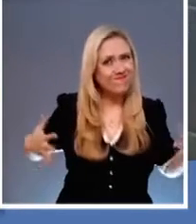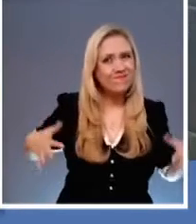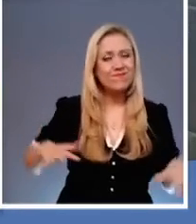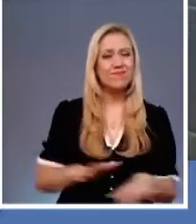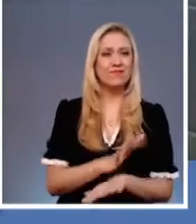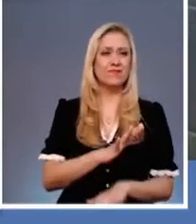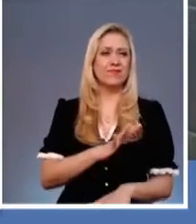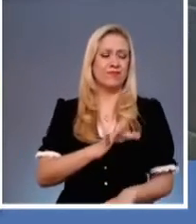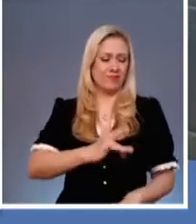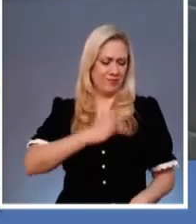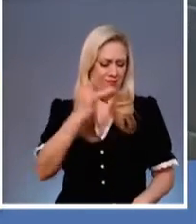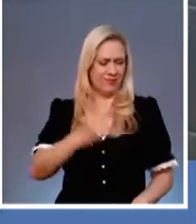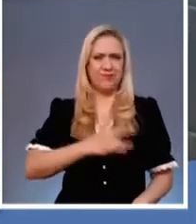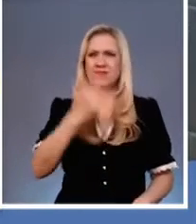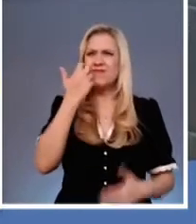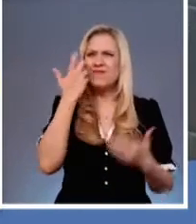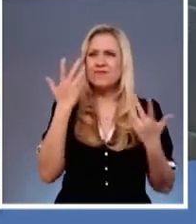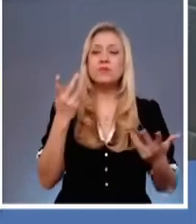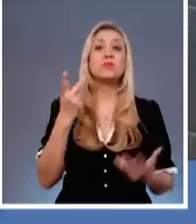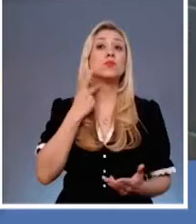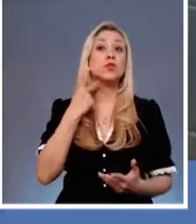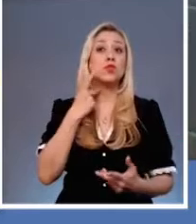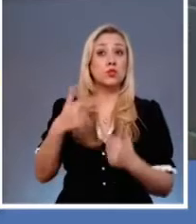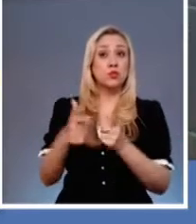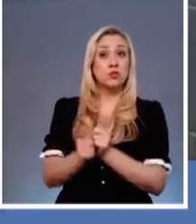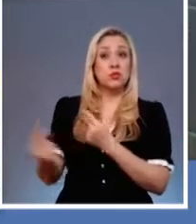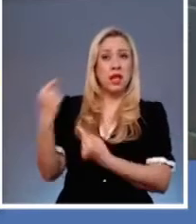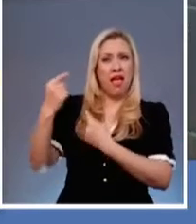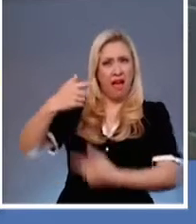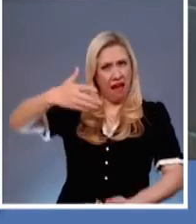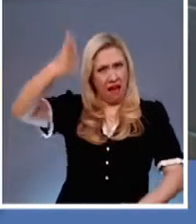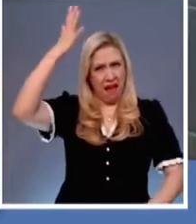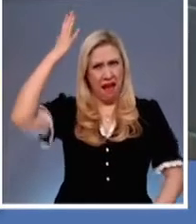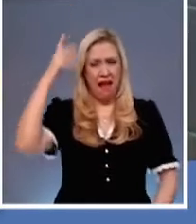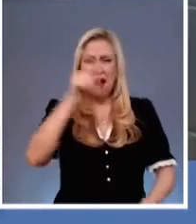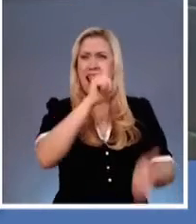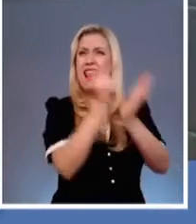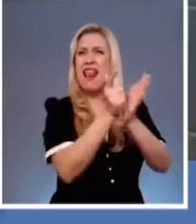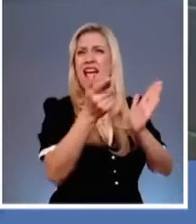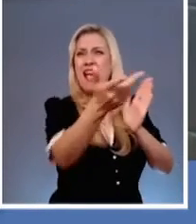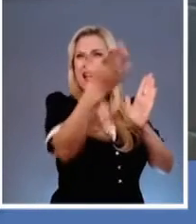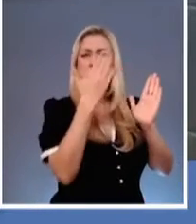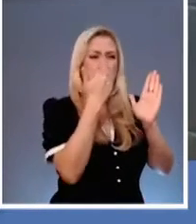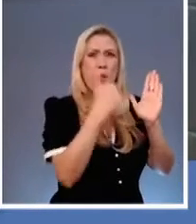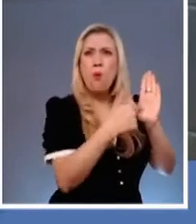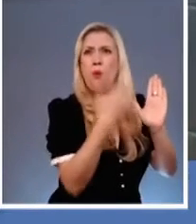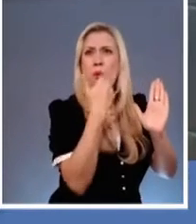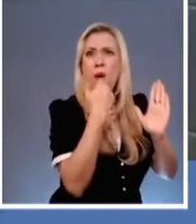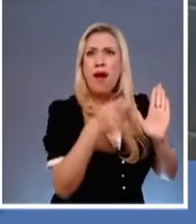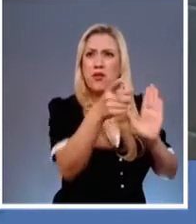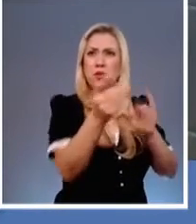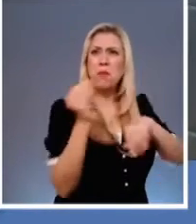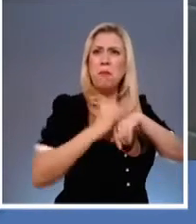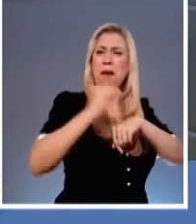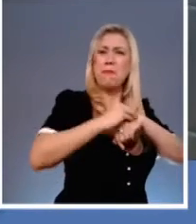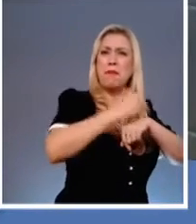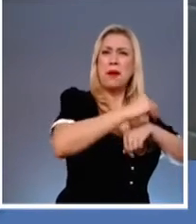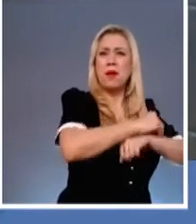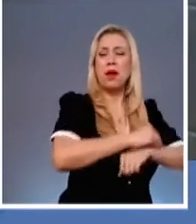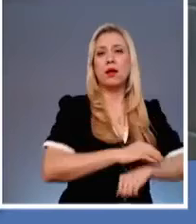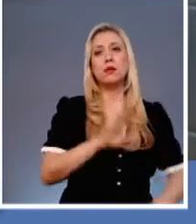pasan reclamándonos: oigan, eso no está en la ley, están inventando reglas. Pero está el principio constitucional de